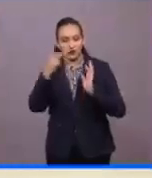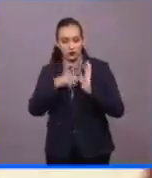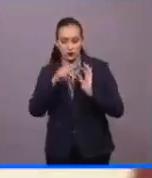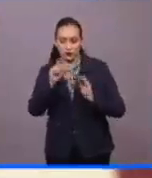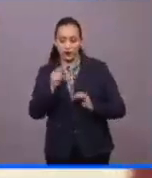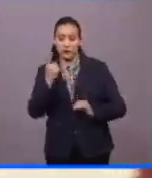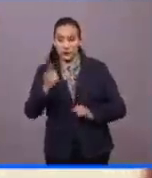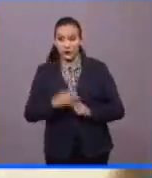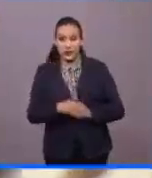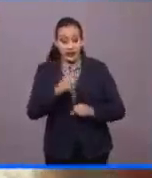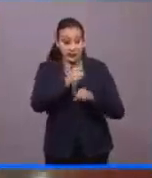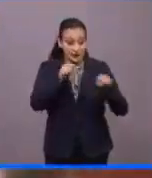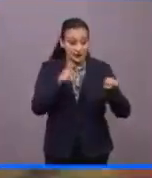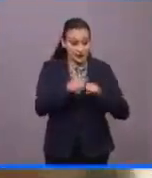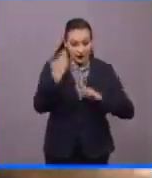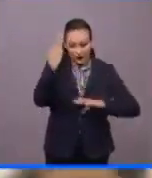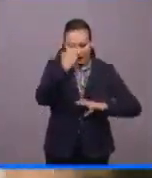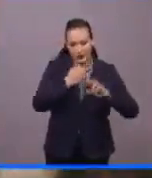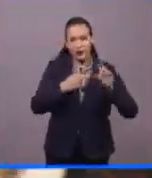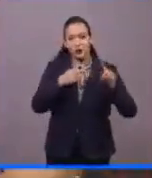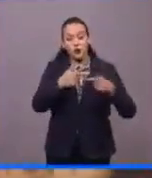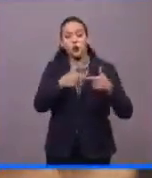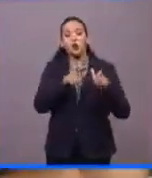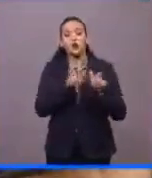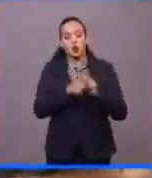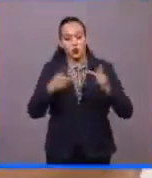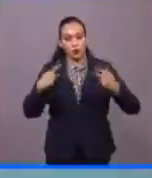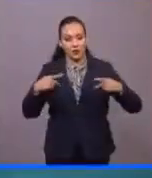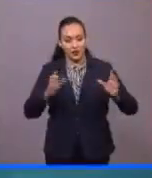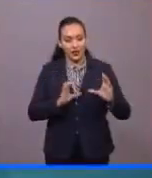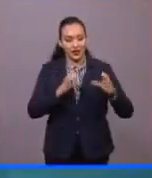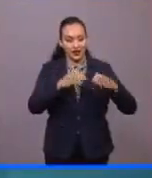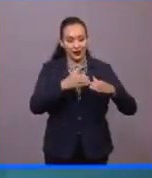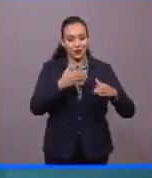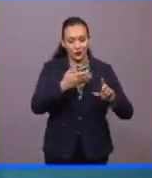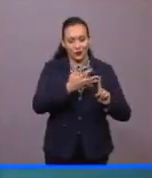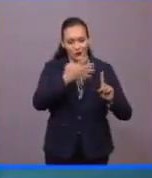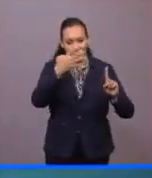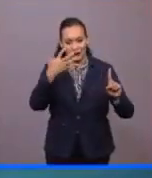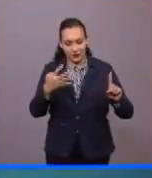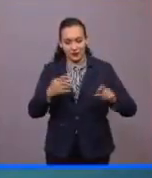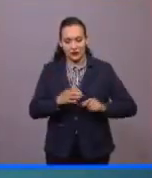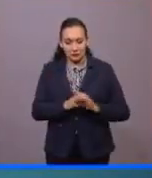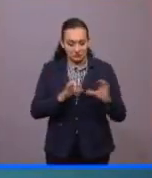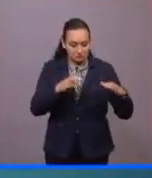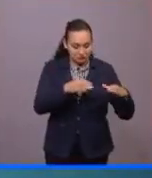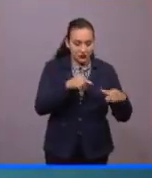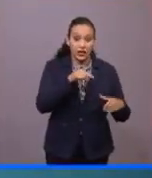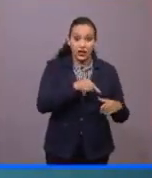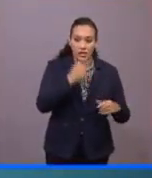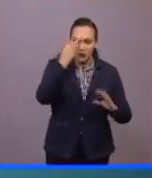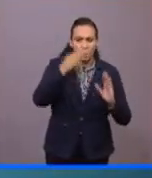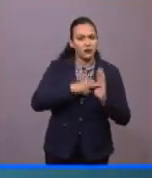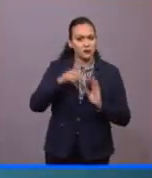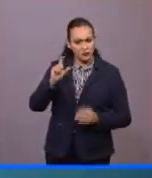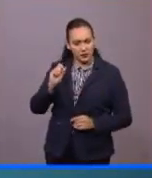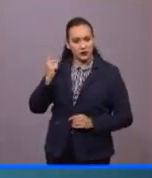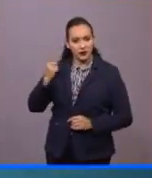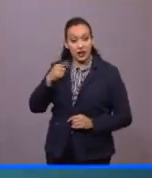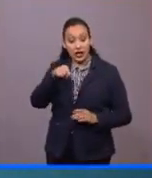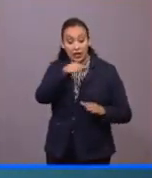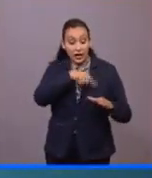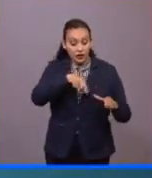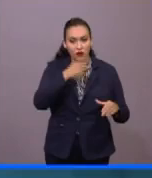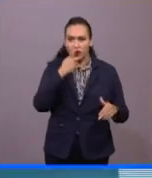25/2021, la primera sala analizó el caso de un grupo de personas de la comunidad LGBT que en 2021 se opuso